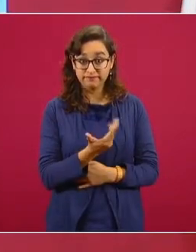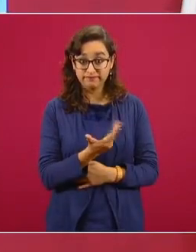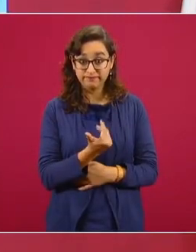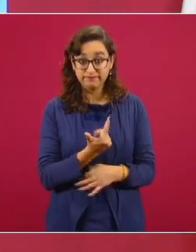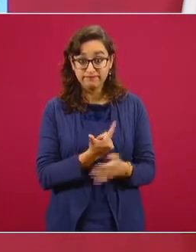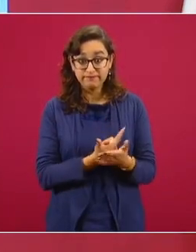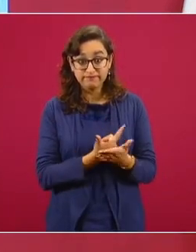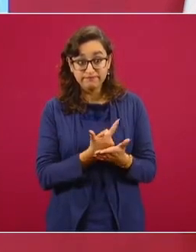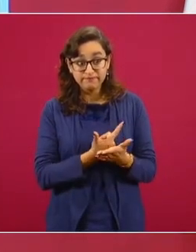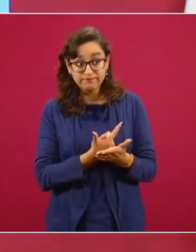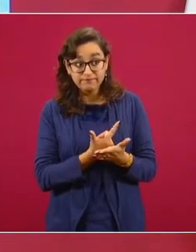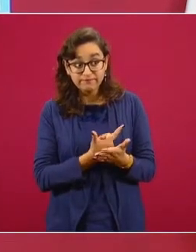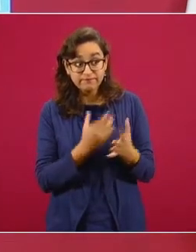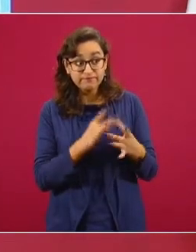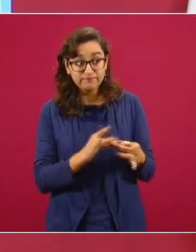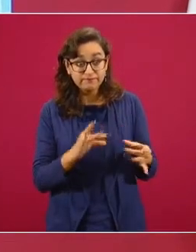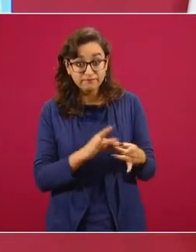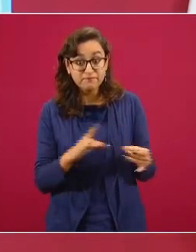una explicación,